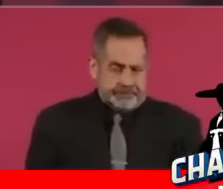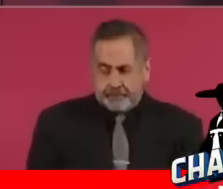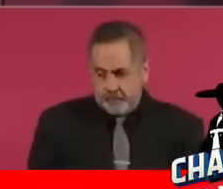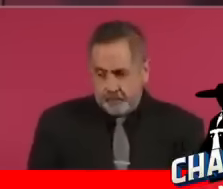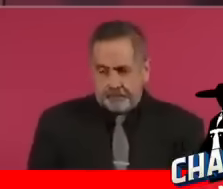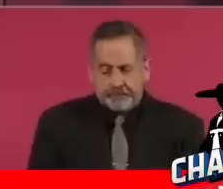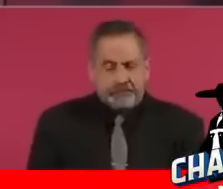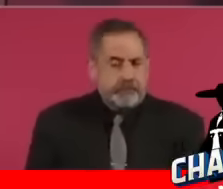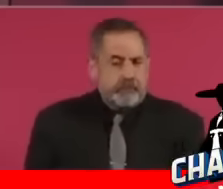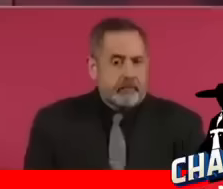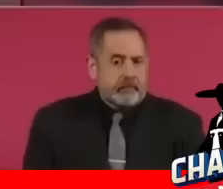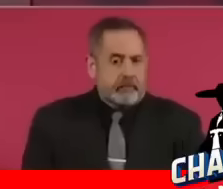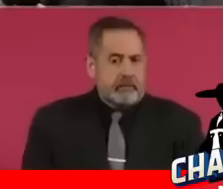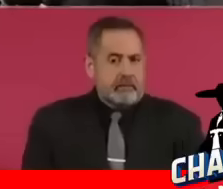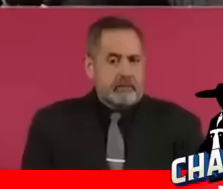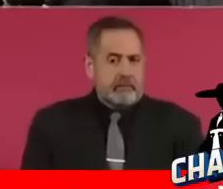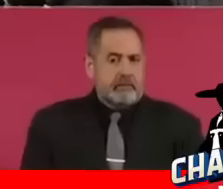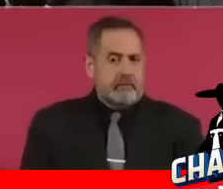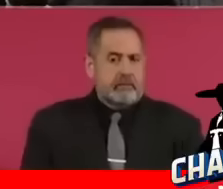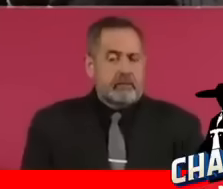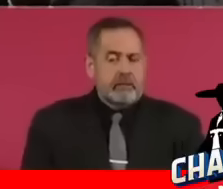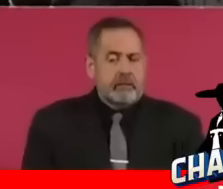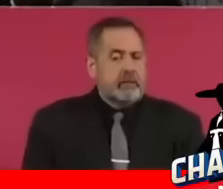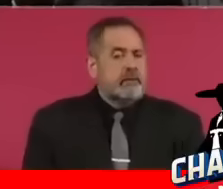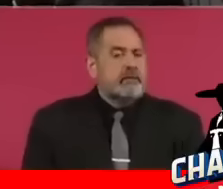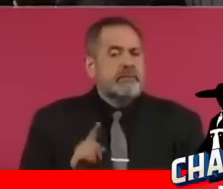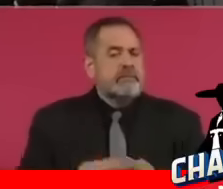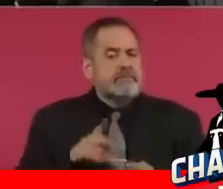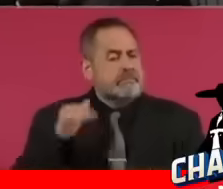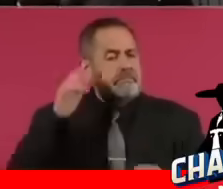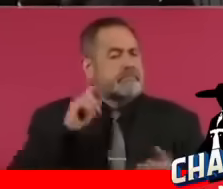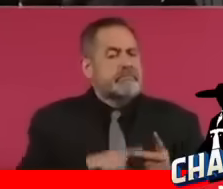Bueno, pero ¿quién era